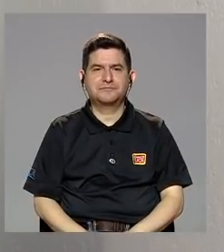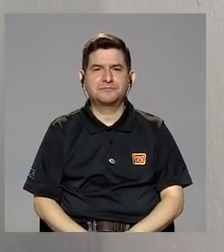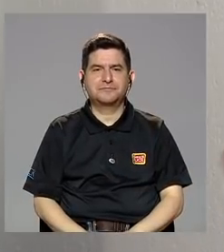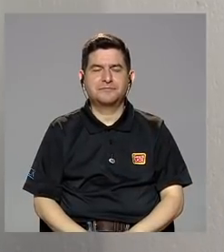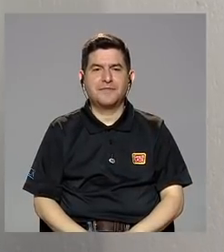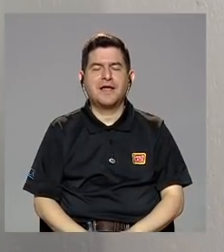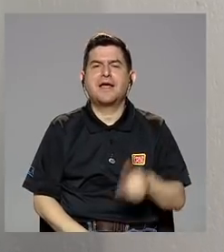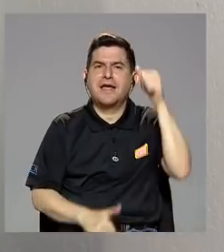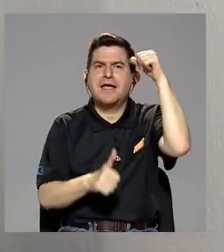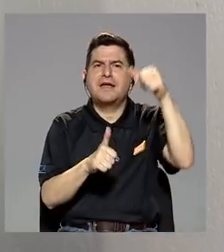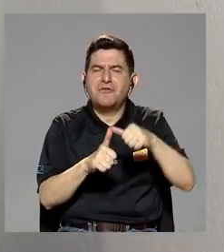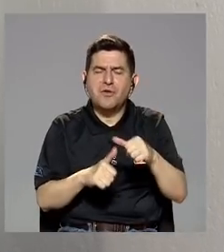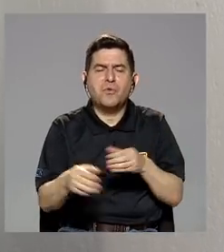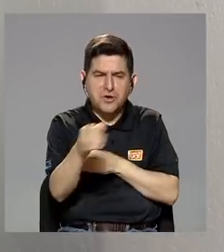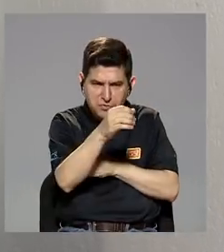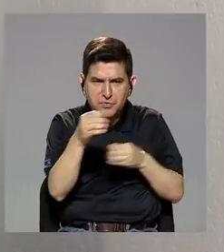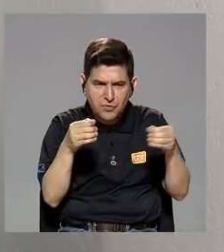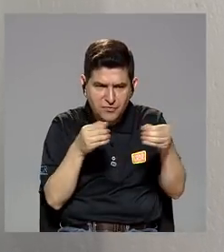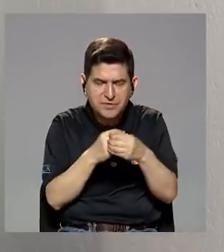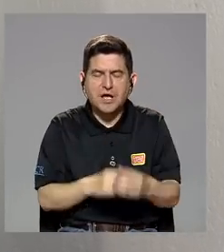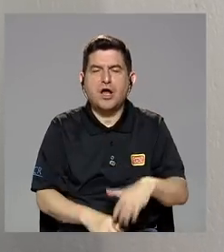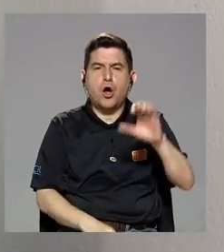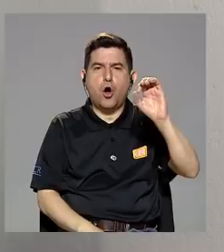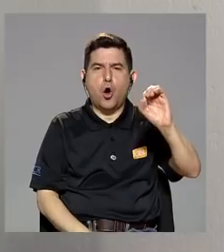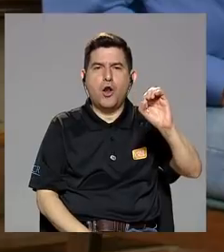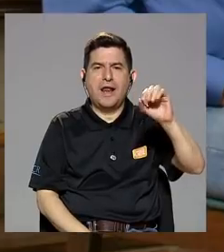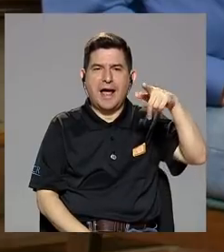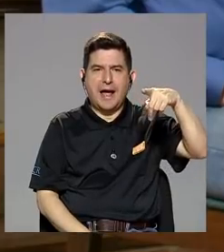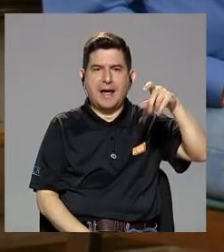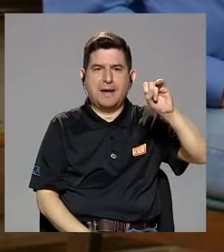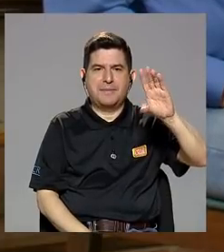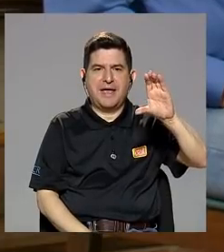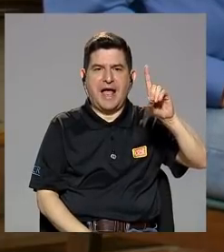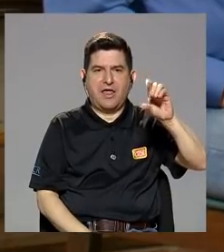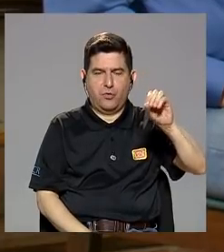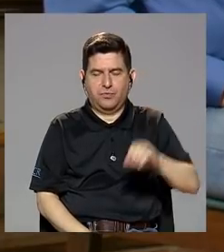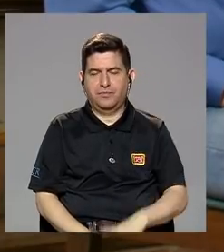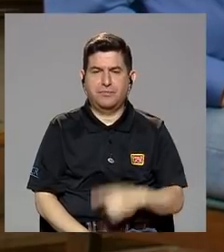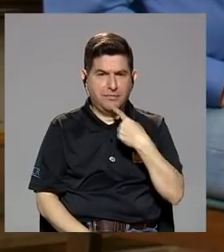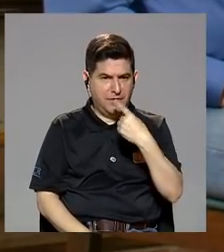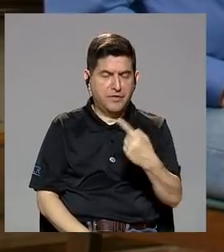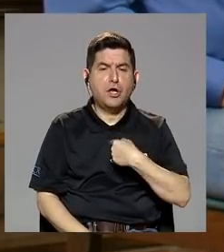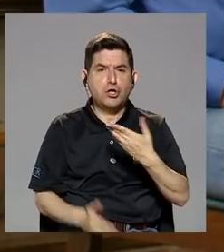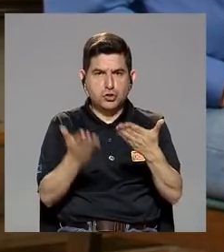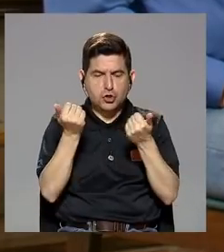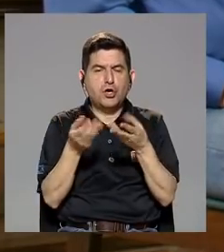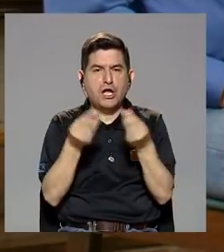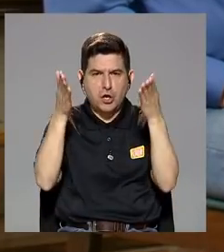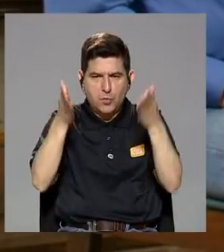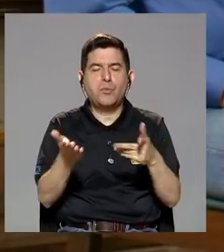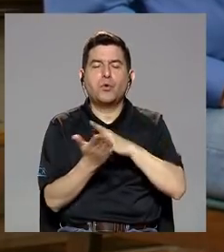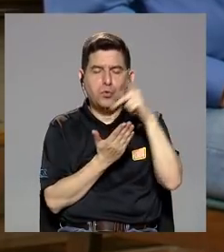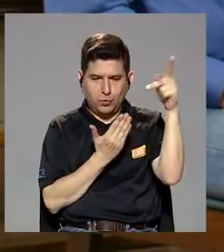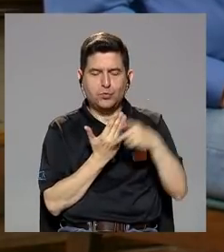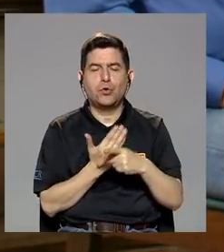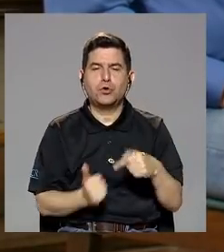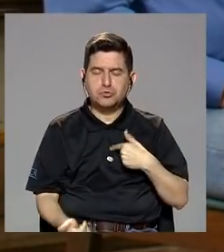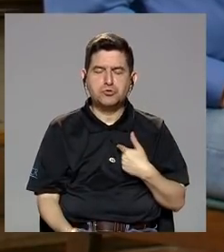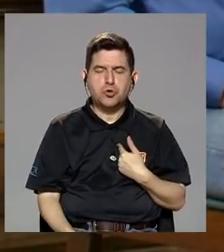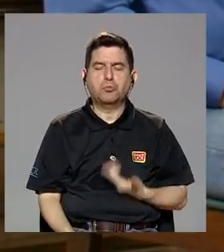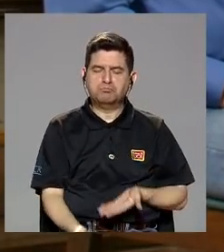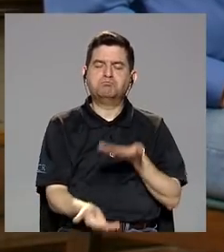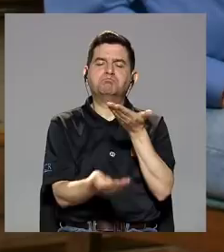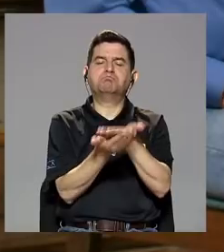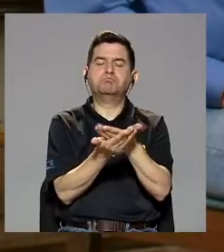me acuerdo que fui a la oficina doña olga aplicado y le dije doña olga yo quiero ser el productor de prueba yo me ofrezco